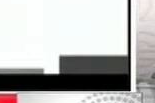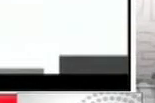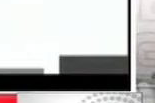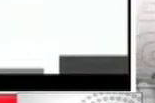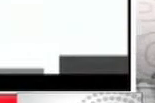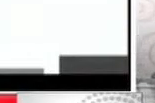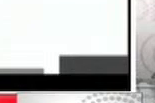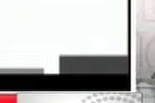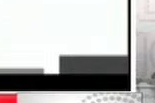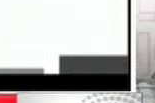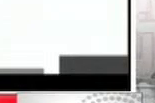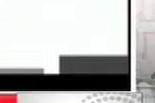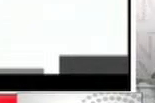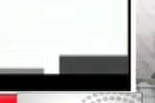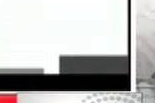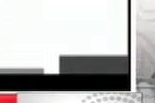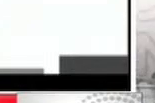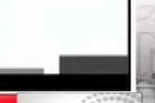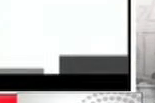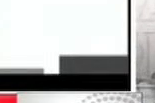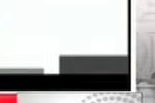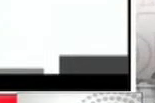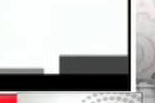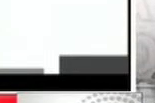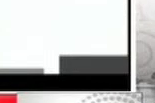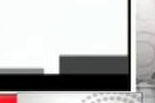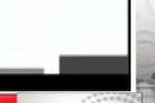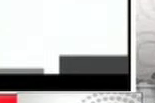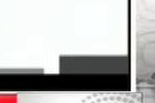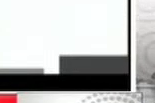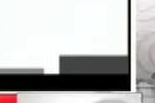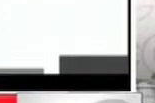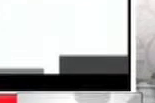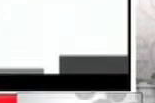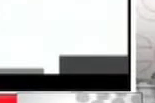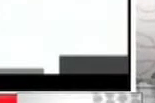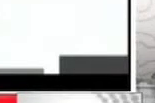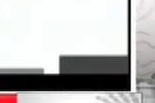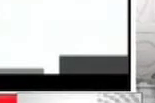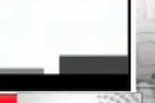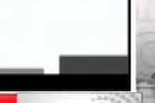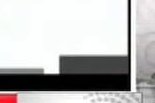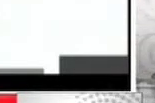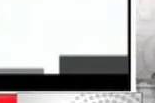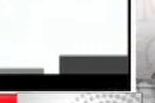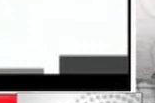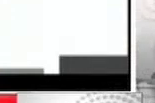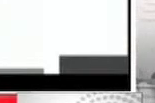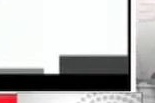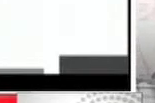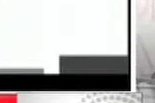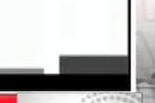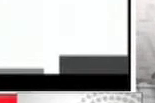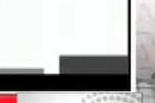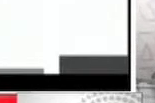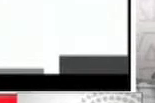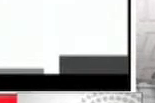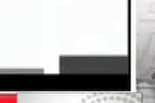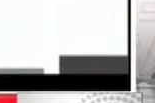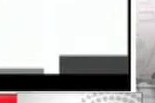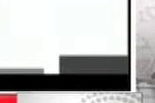caso del pliego del MINSA, el nivel de ejecución hasta la actualidad es del